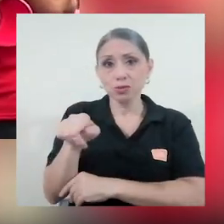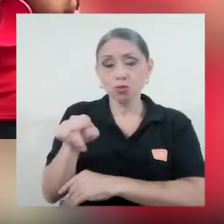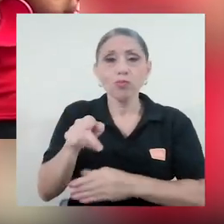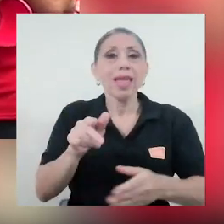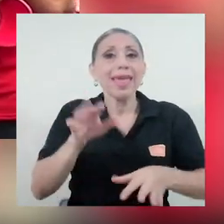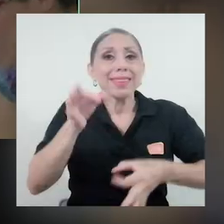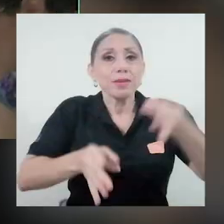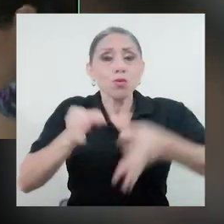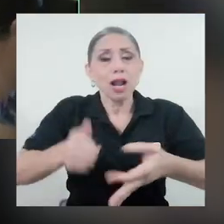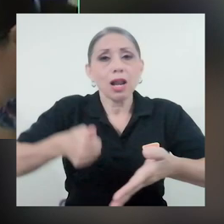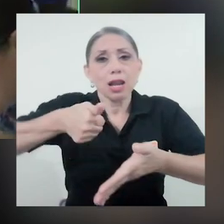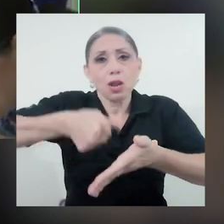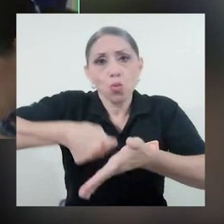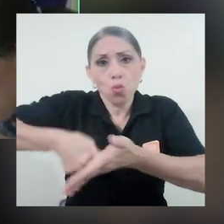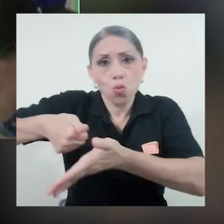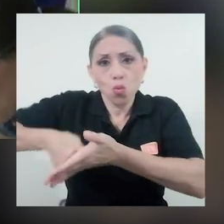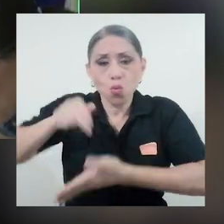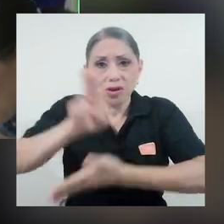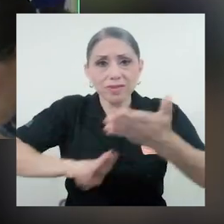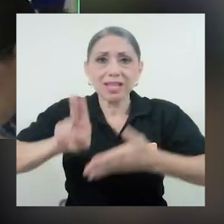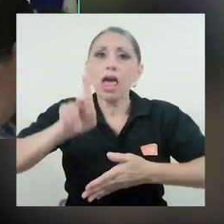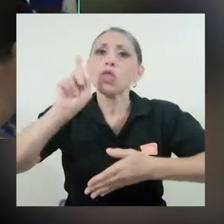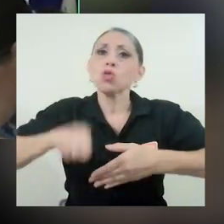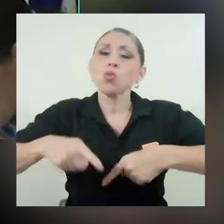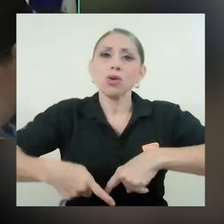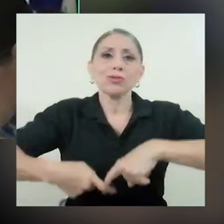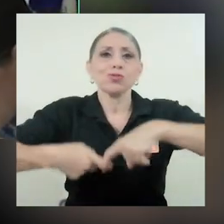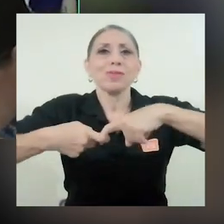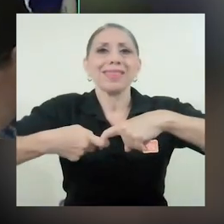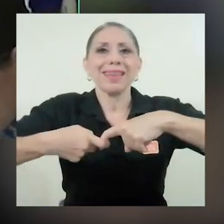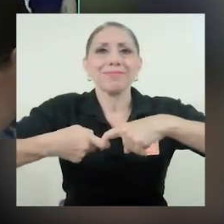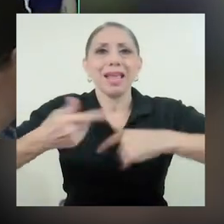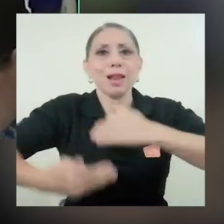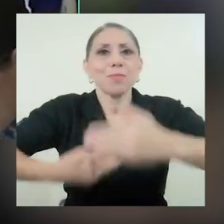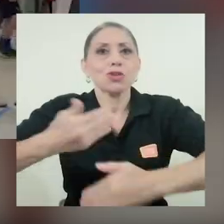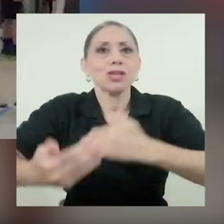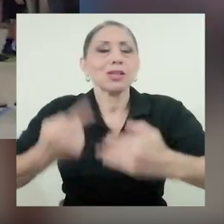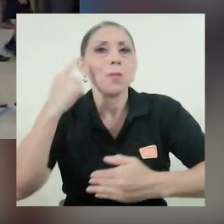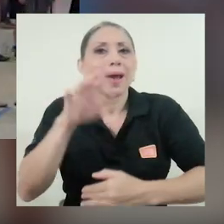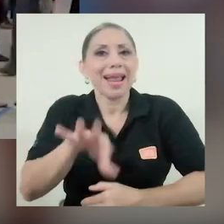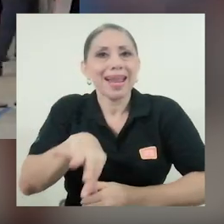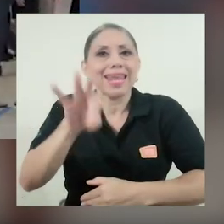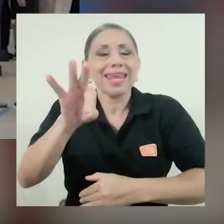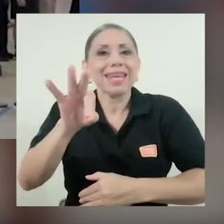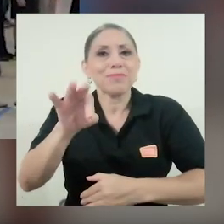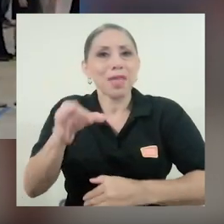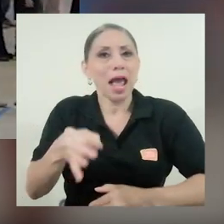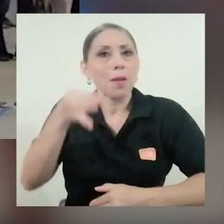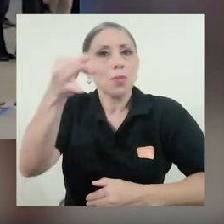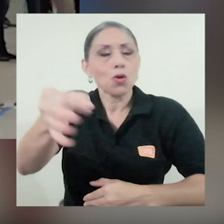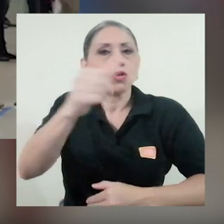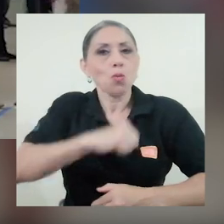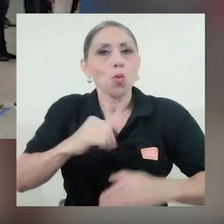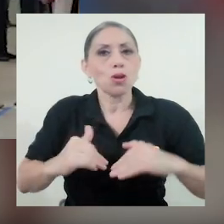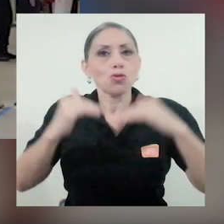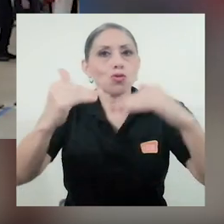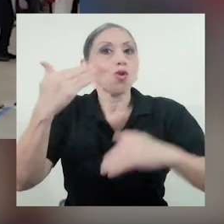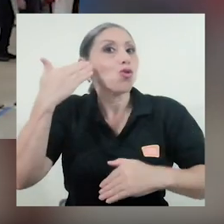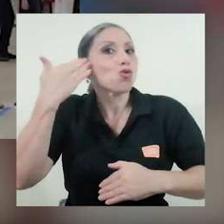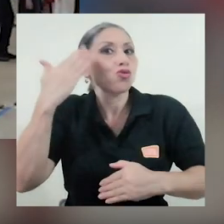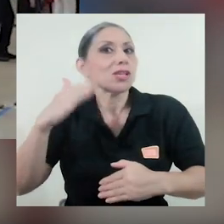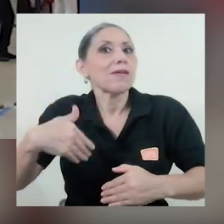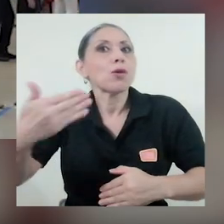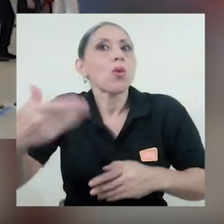Electoral Universitario tuvo que suspender indefinidamente el proceso para elegir al próximo rector o rectora de la